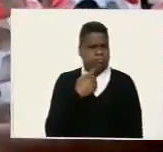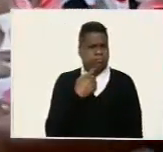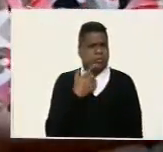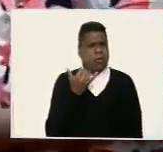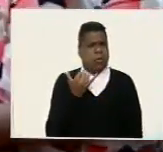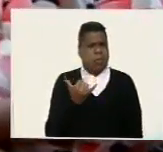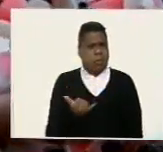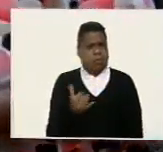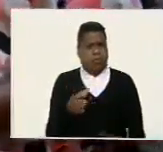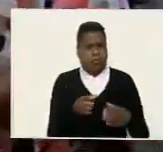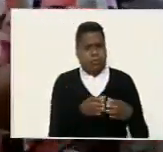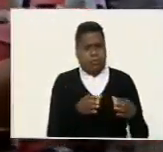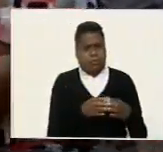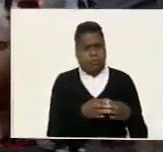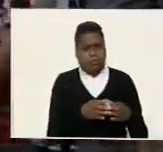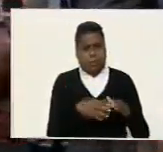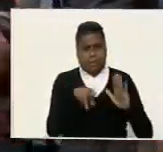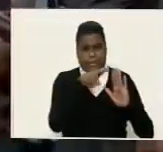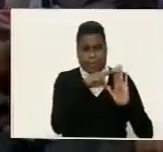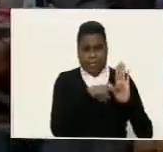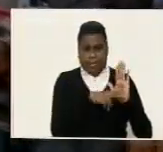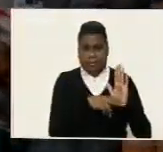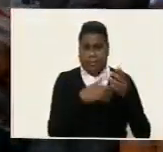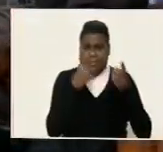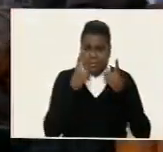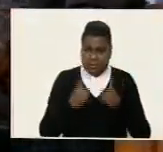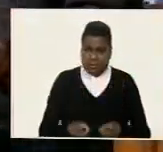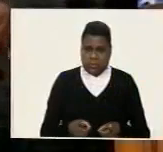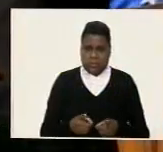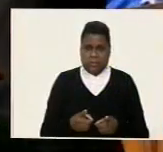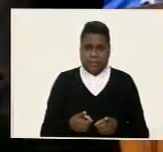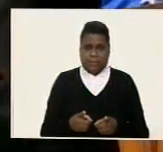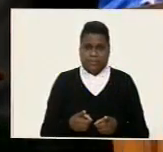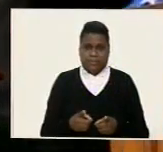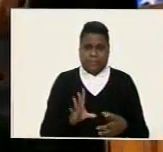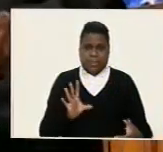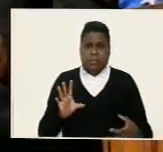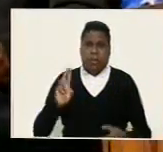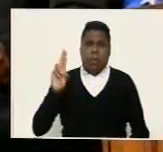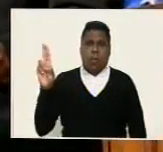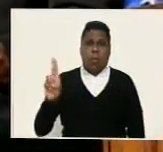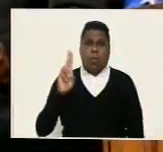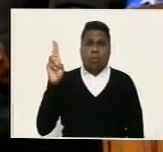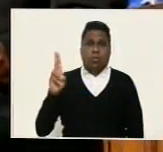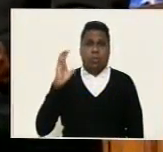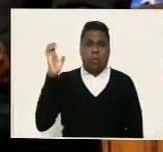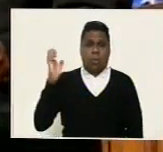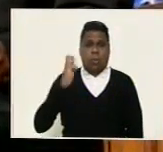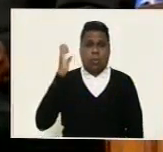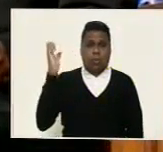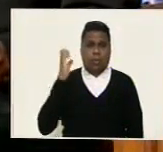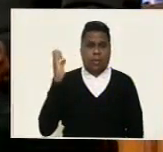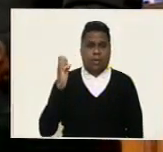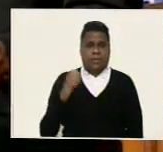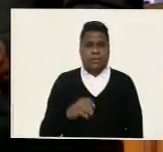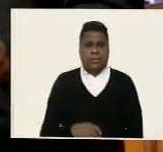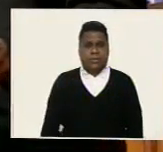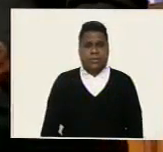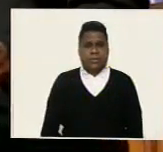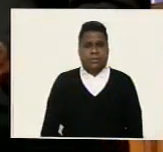manifiesto con estas decisiones que ha tomado esa Unión Europea, que es una verdadera